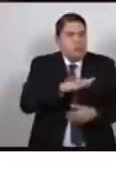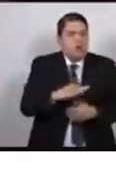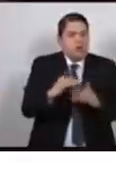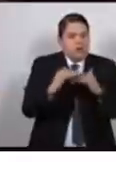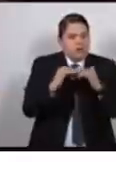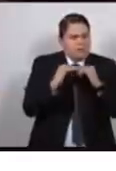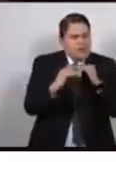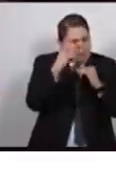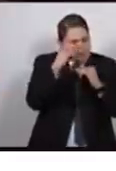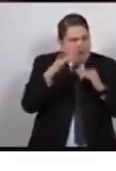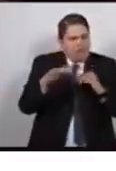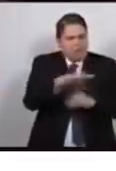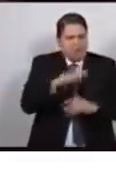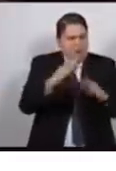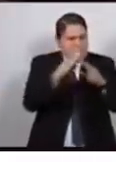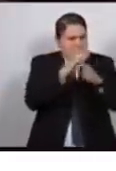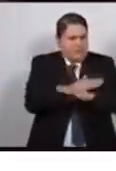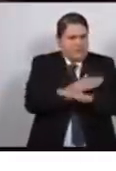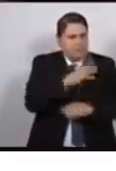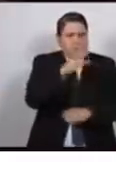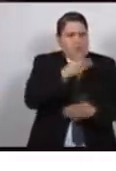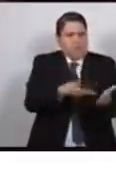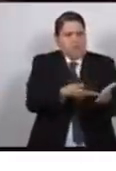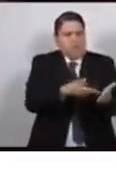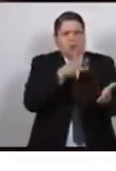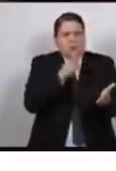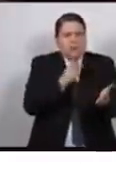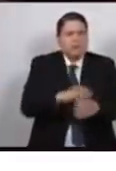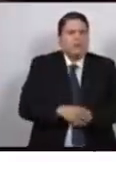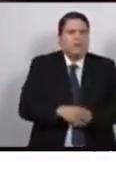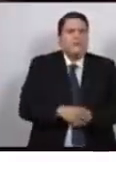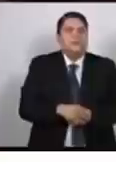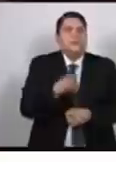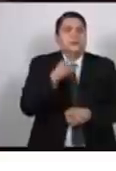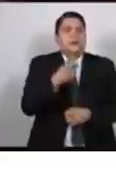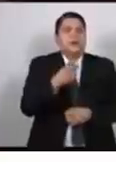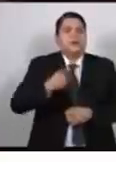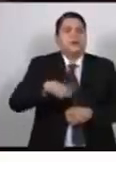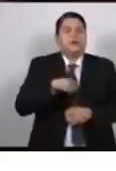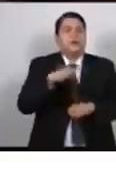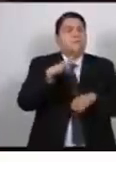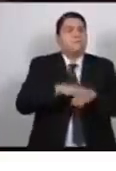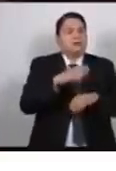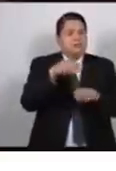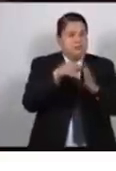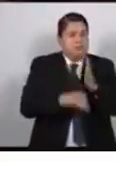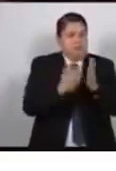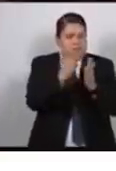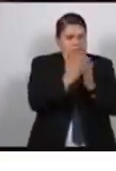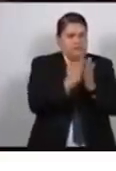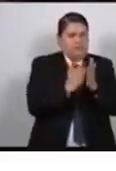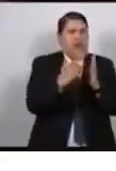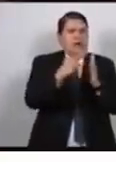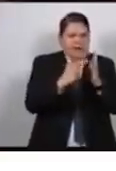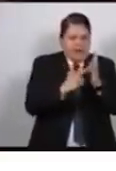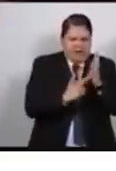proceso de pacificación nacional. Así, presentamos un decálogo para lograr